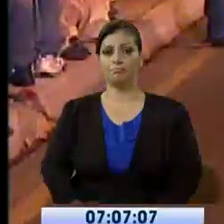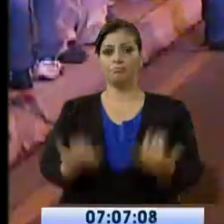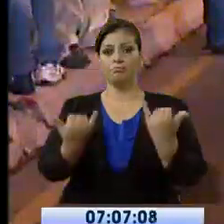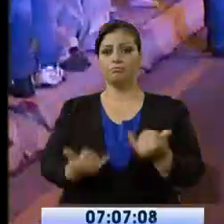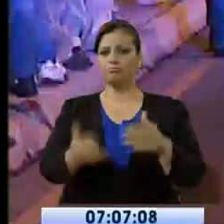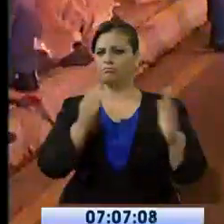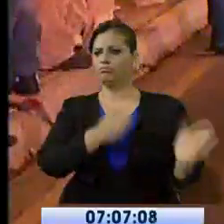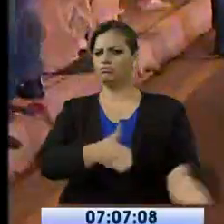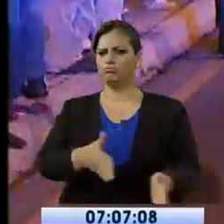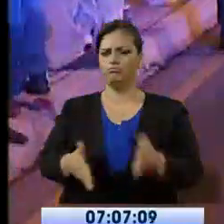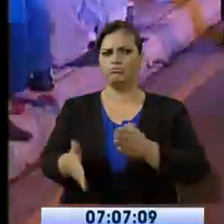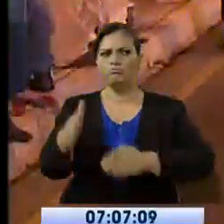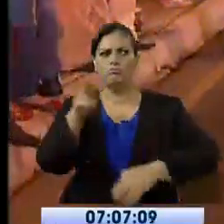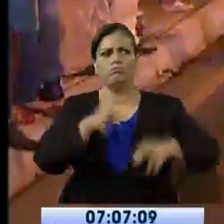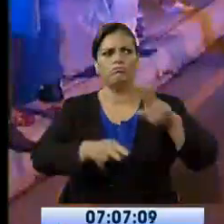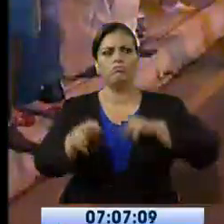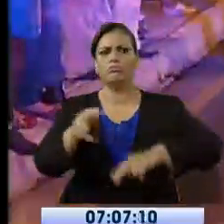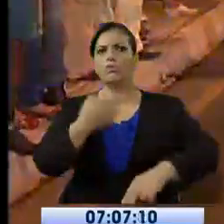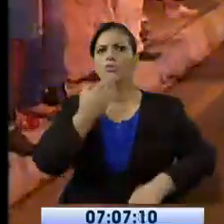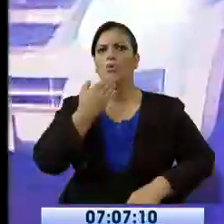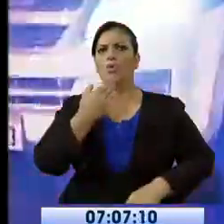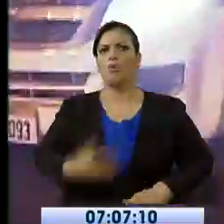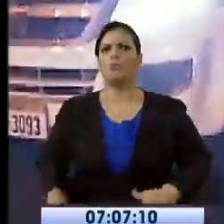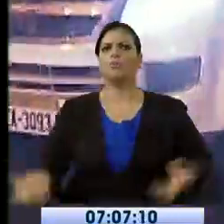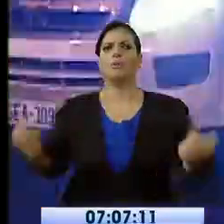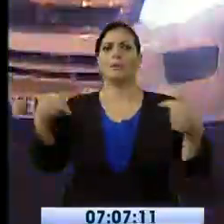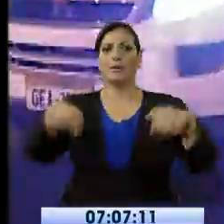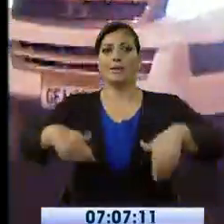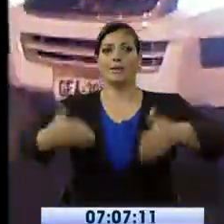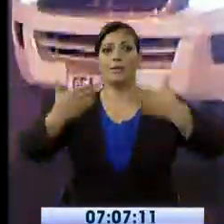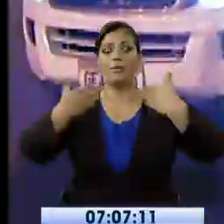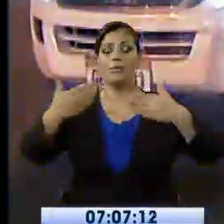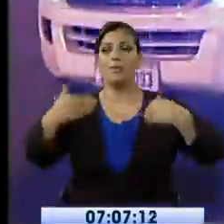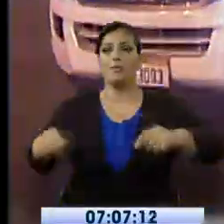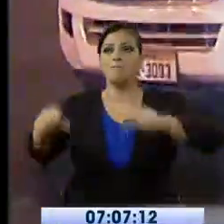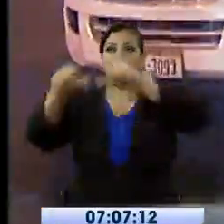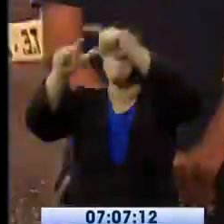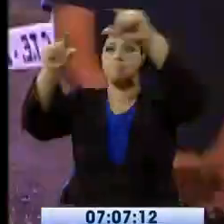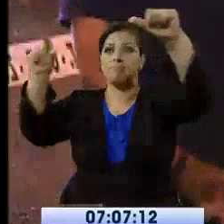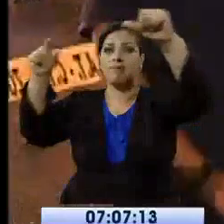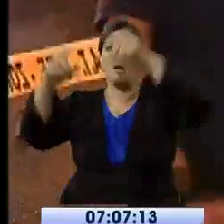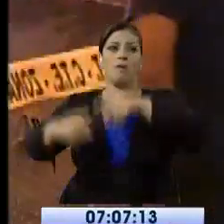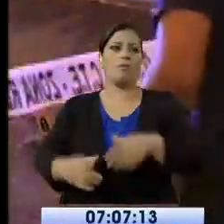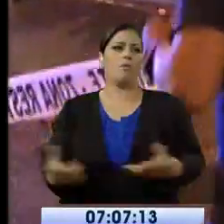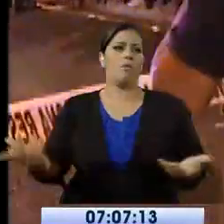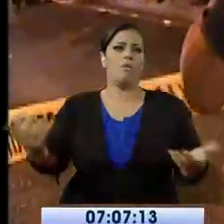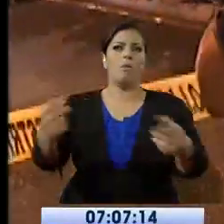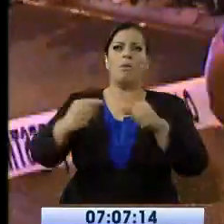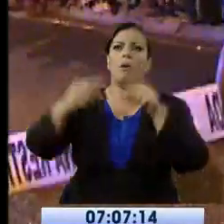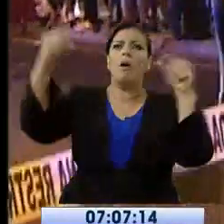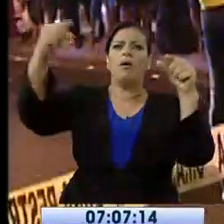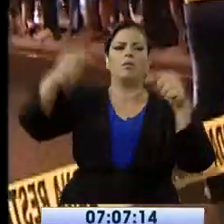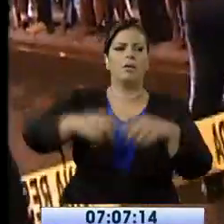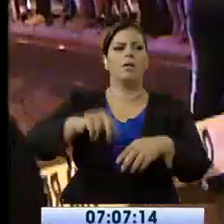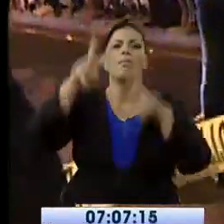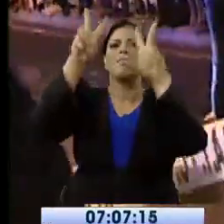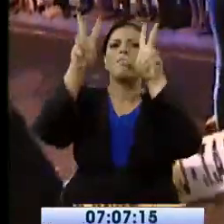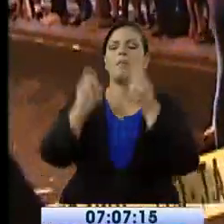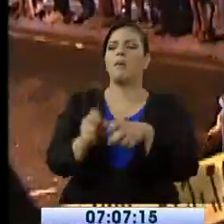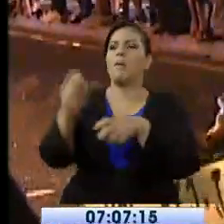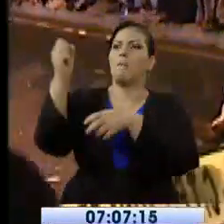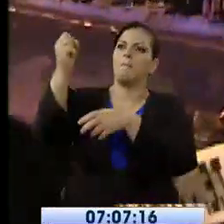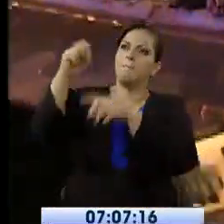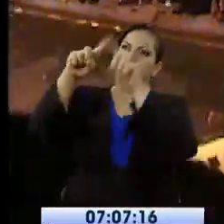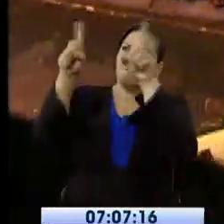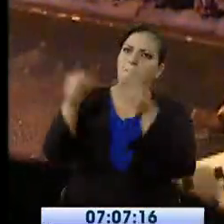una restauración total de la señalización horizontal y vertical aquí en Guayaquil. Listo, muchas gracias, general. Continúan cayendo las